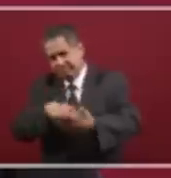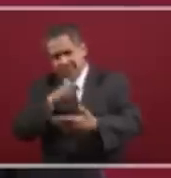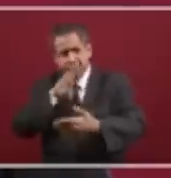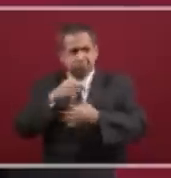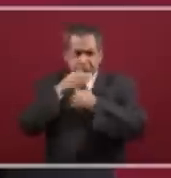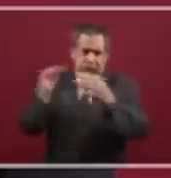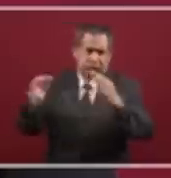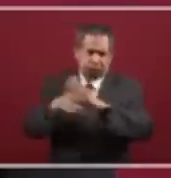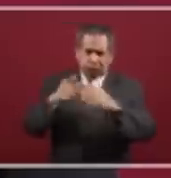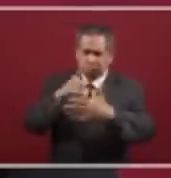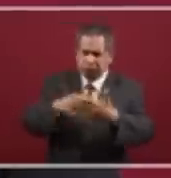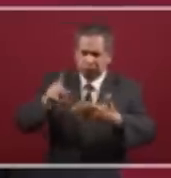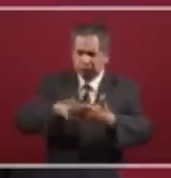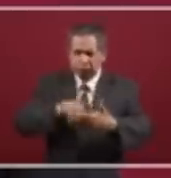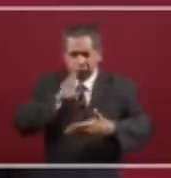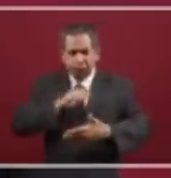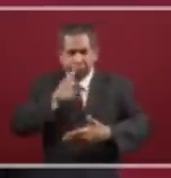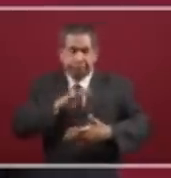público